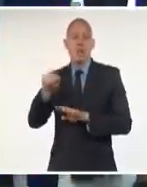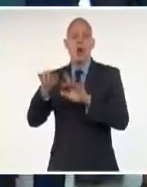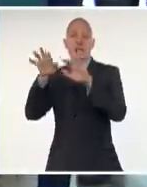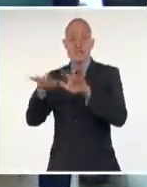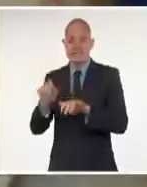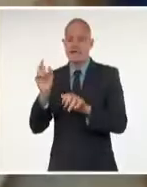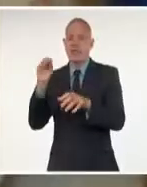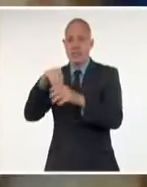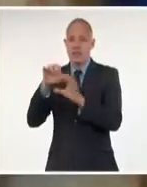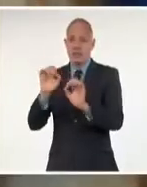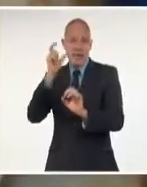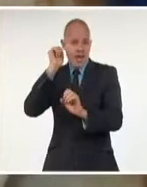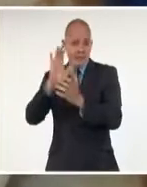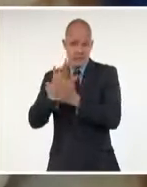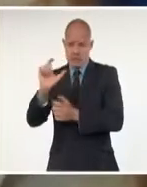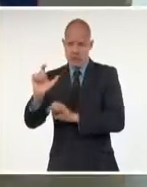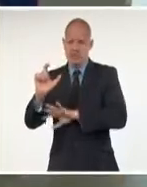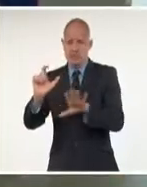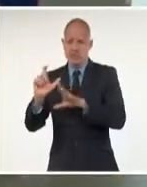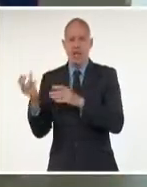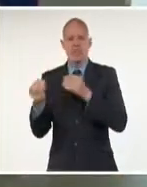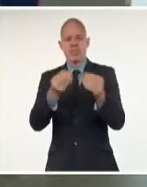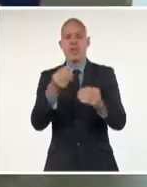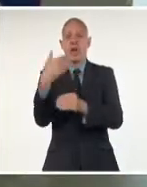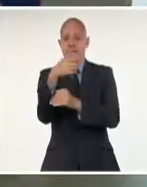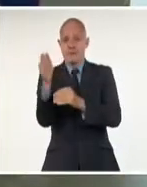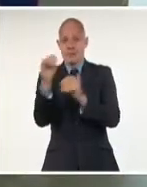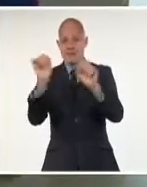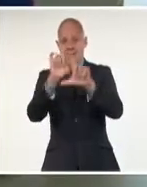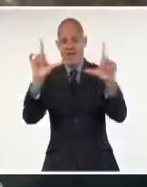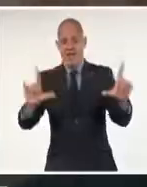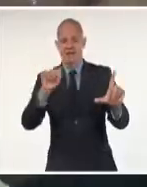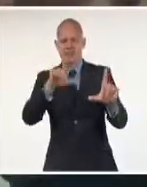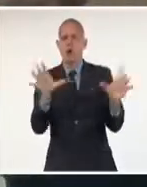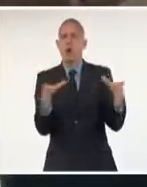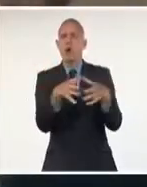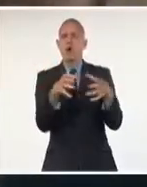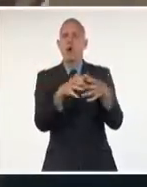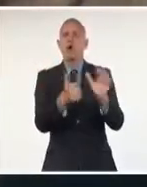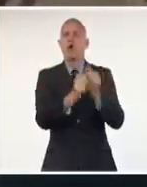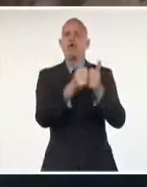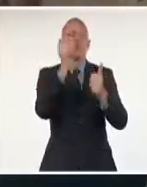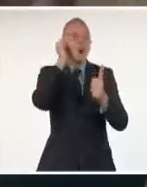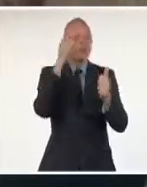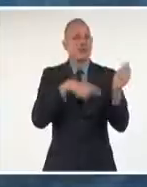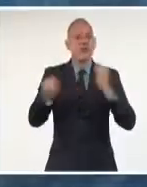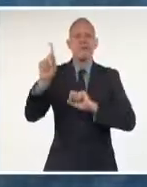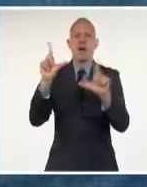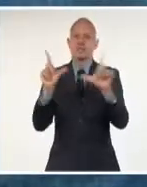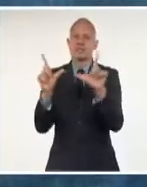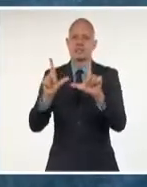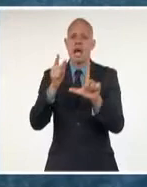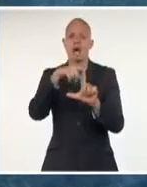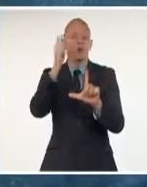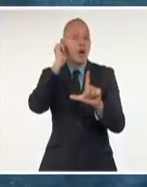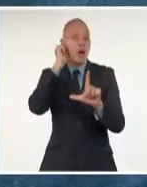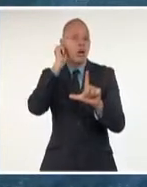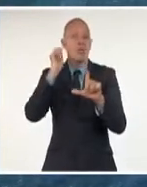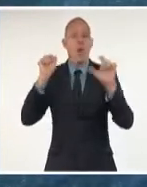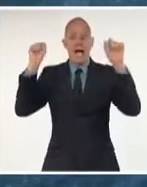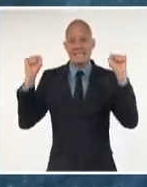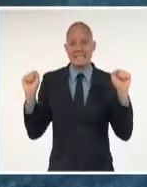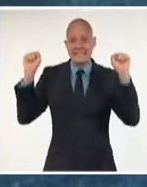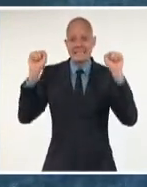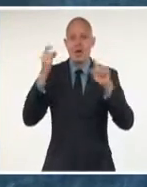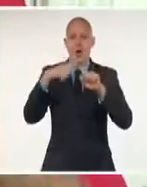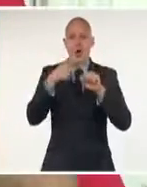de la federación, se hizo entrega de la bandera de la FMC a la delegación, la cual fue recibida por la pesista Ludia Montero y la